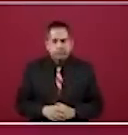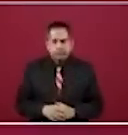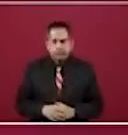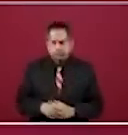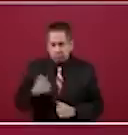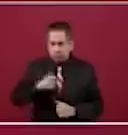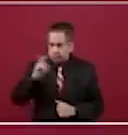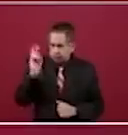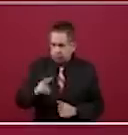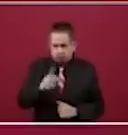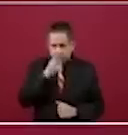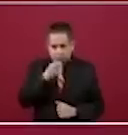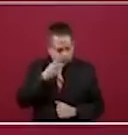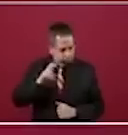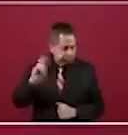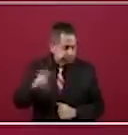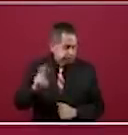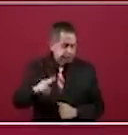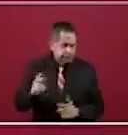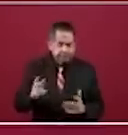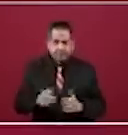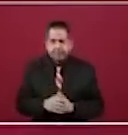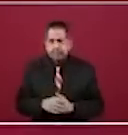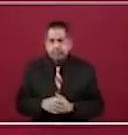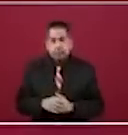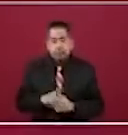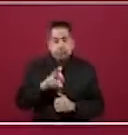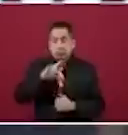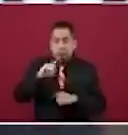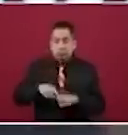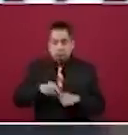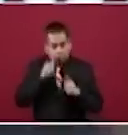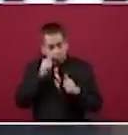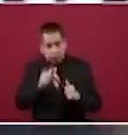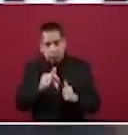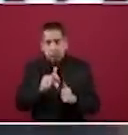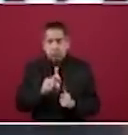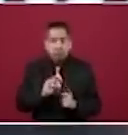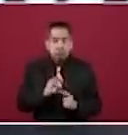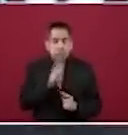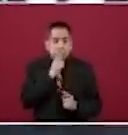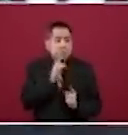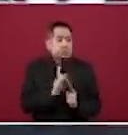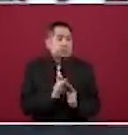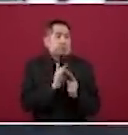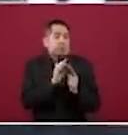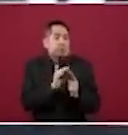Es cierto lo que tú dices, no van a tener ninguna